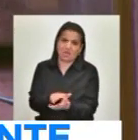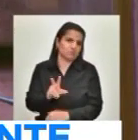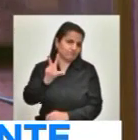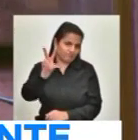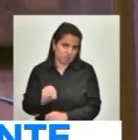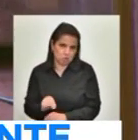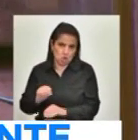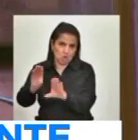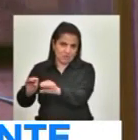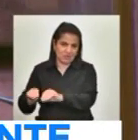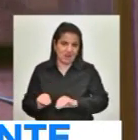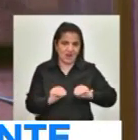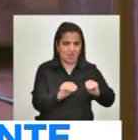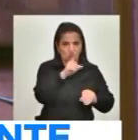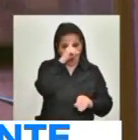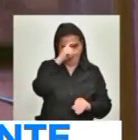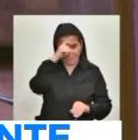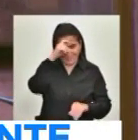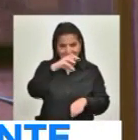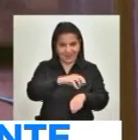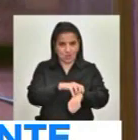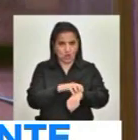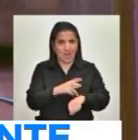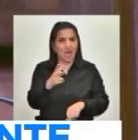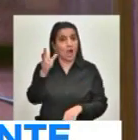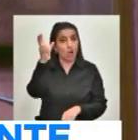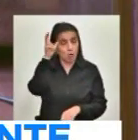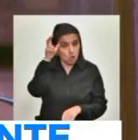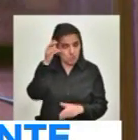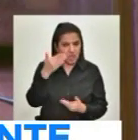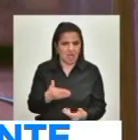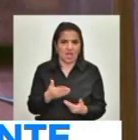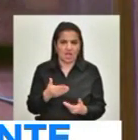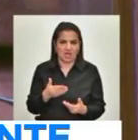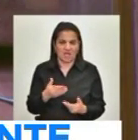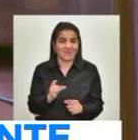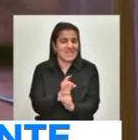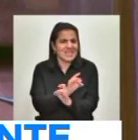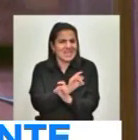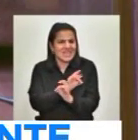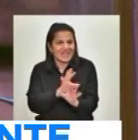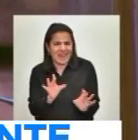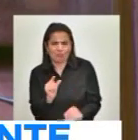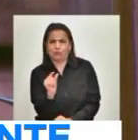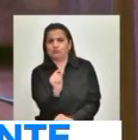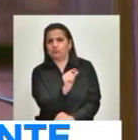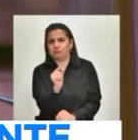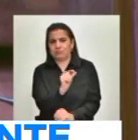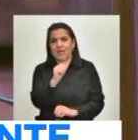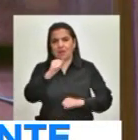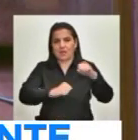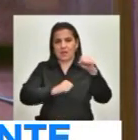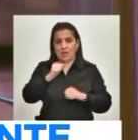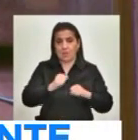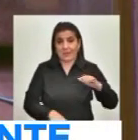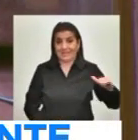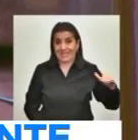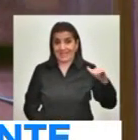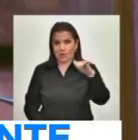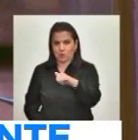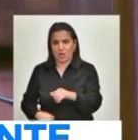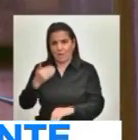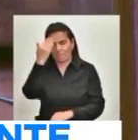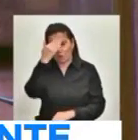Regional de Coyhaique. Por la grave desprolijidad de la empresa de transporte, situación que tiene gravemente preocupados a todos los habitantes